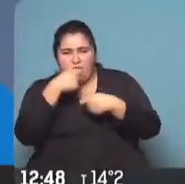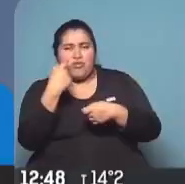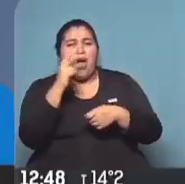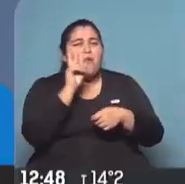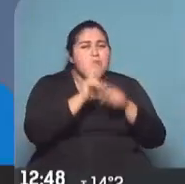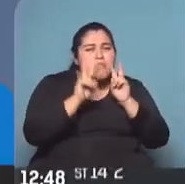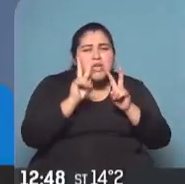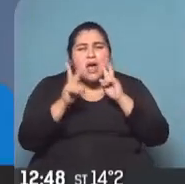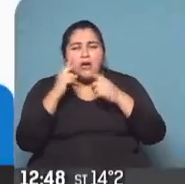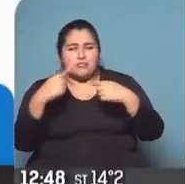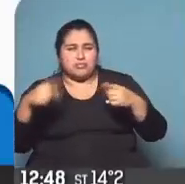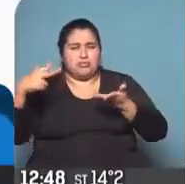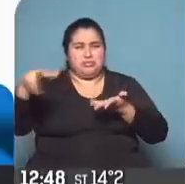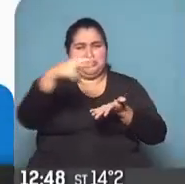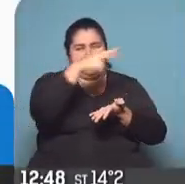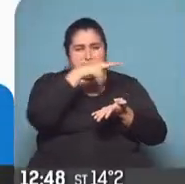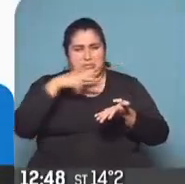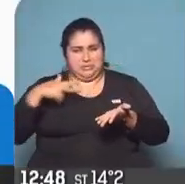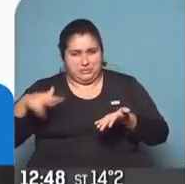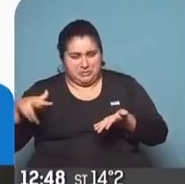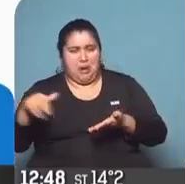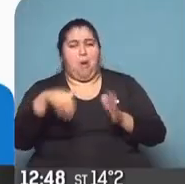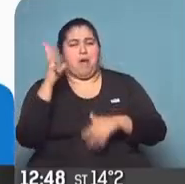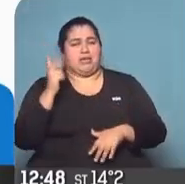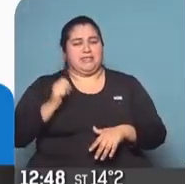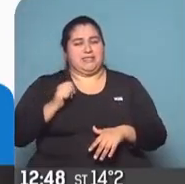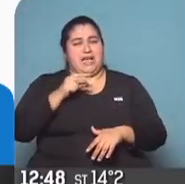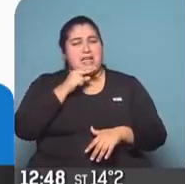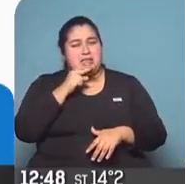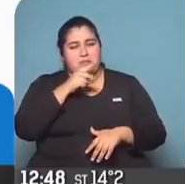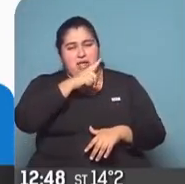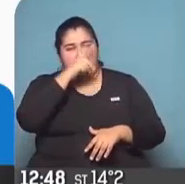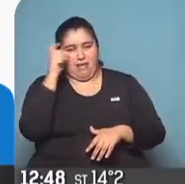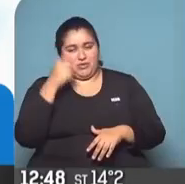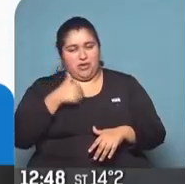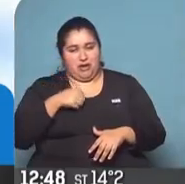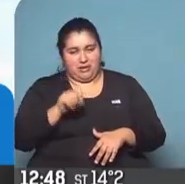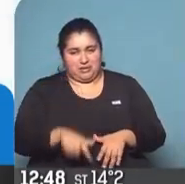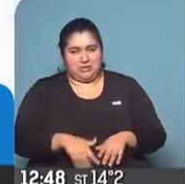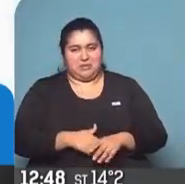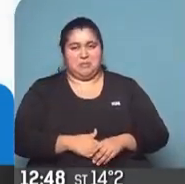a las rotativas de gendarmería nacional argentina